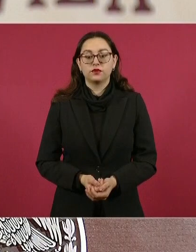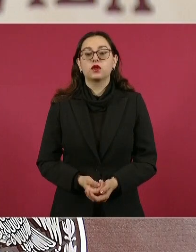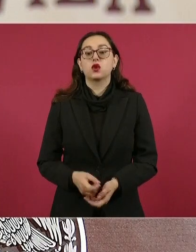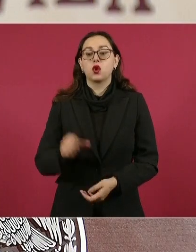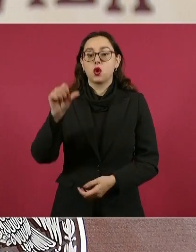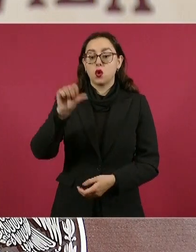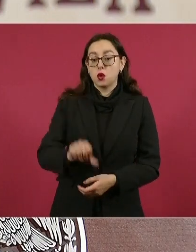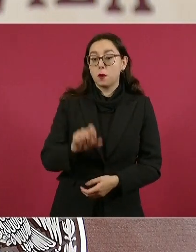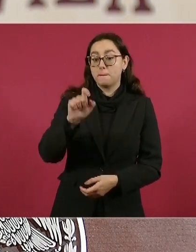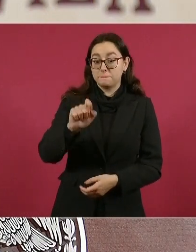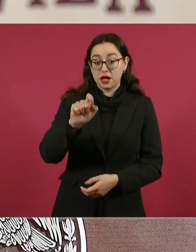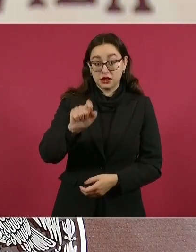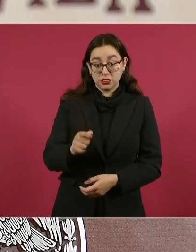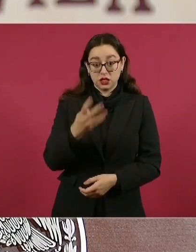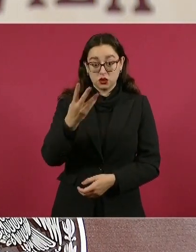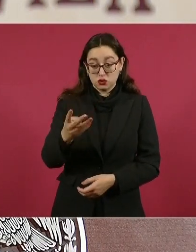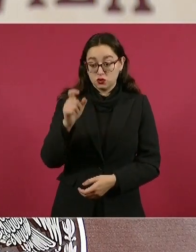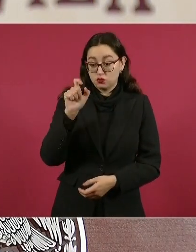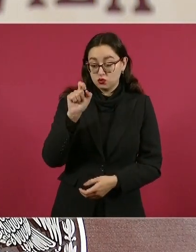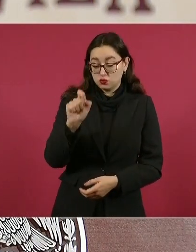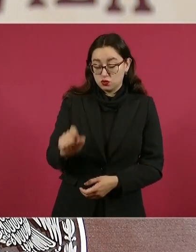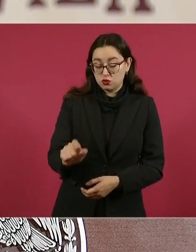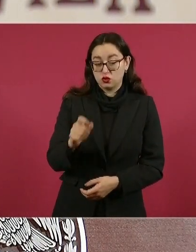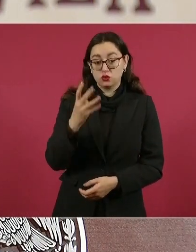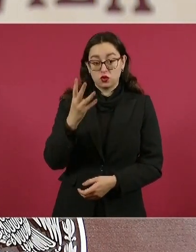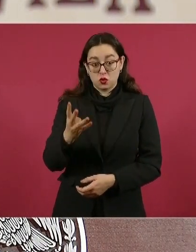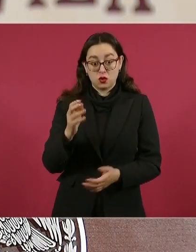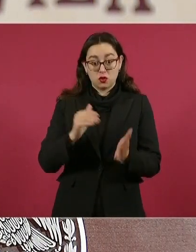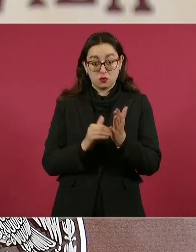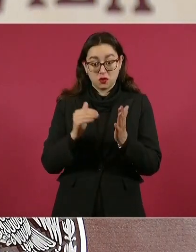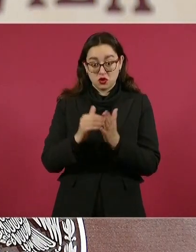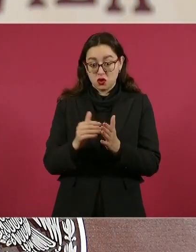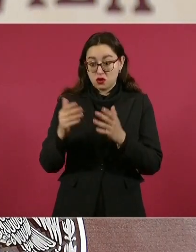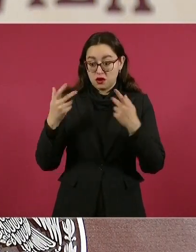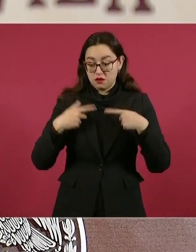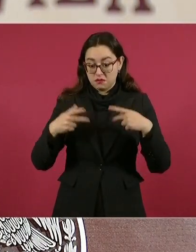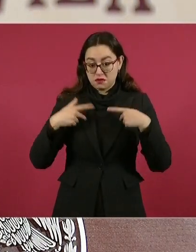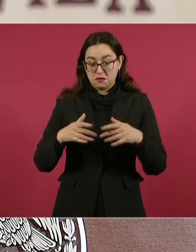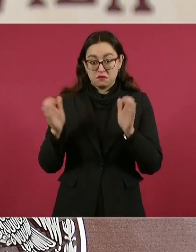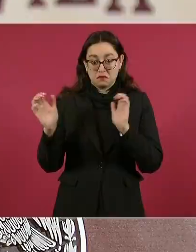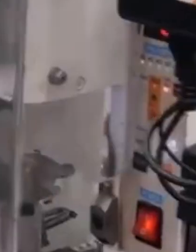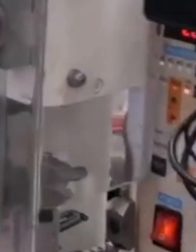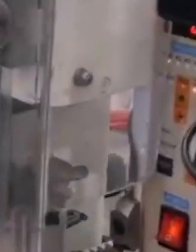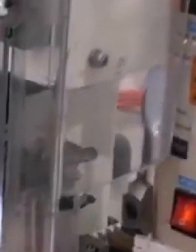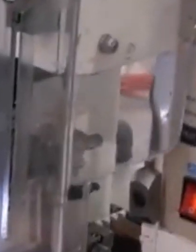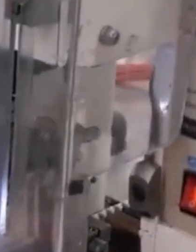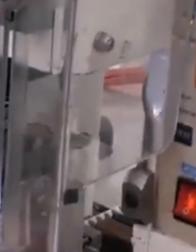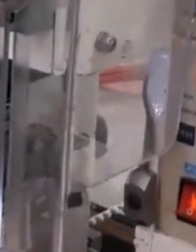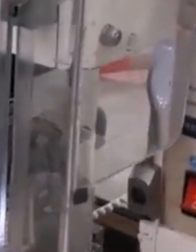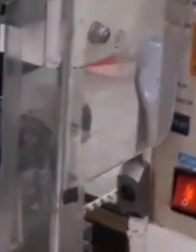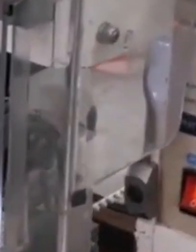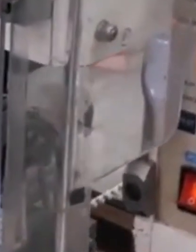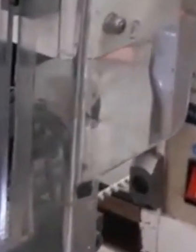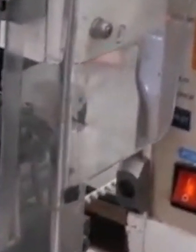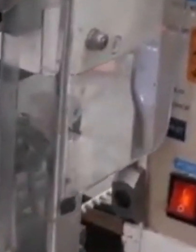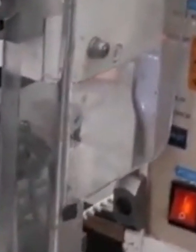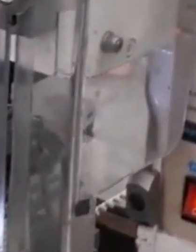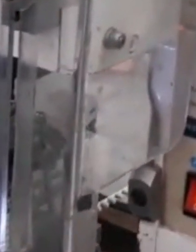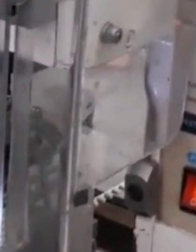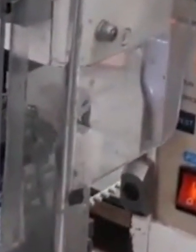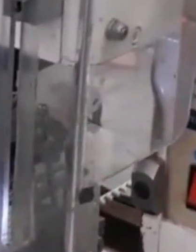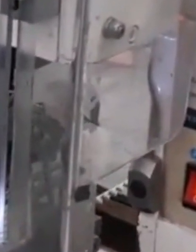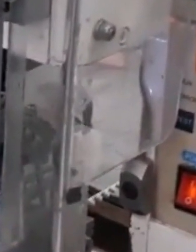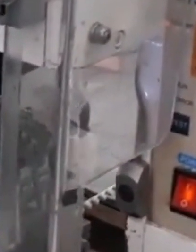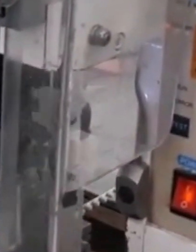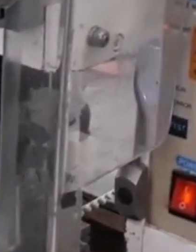de 22.4 millones de empleos registrados formalmente en el IMS en su intervención el presidente del Consejo